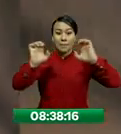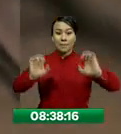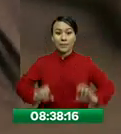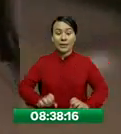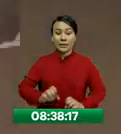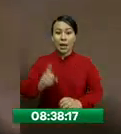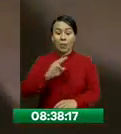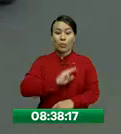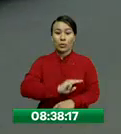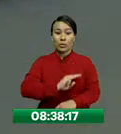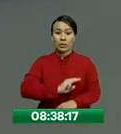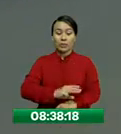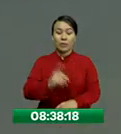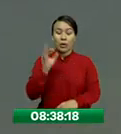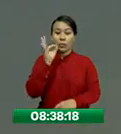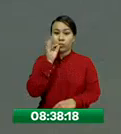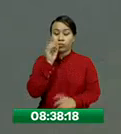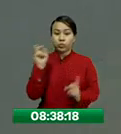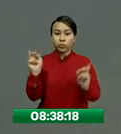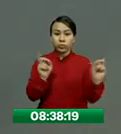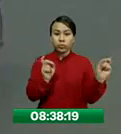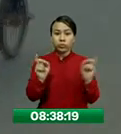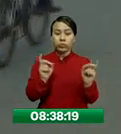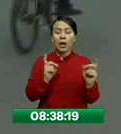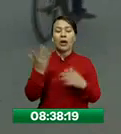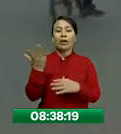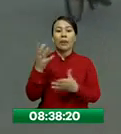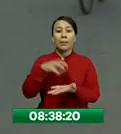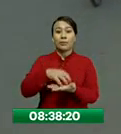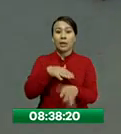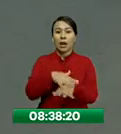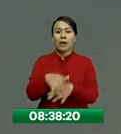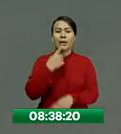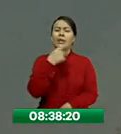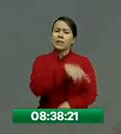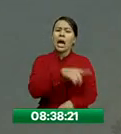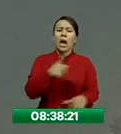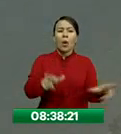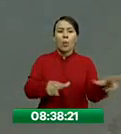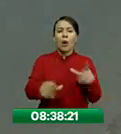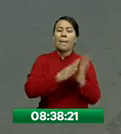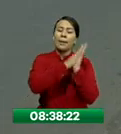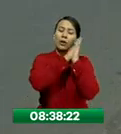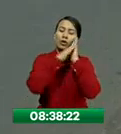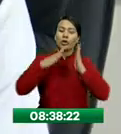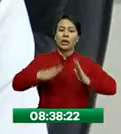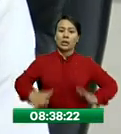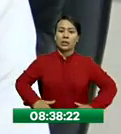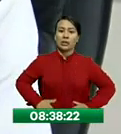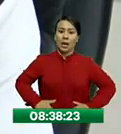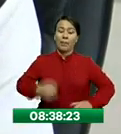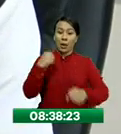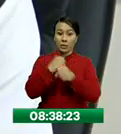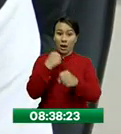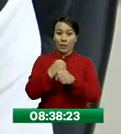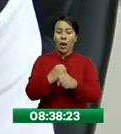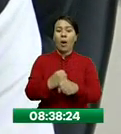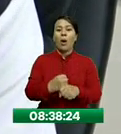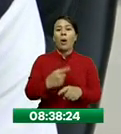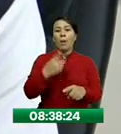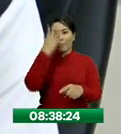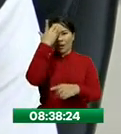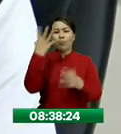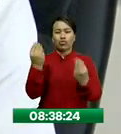Terminal Terrestre Tránsito y Seguridad Vial Transvial, pernoctan algunos agentes civiles. Han habido algunas cosas que